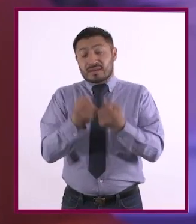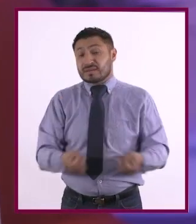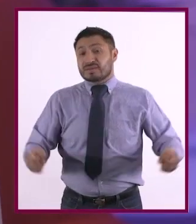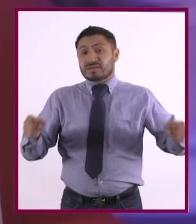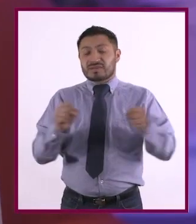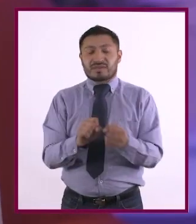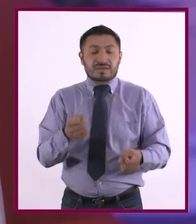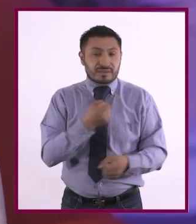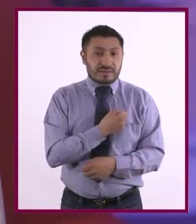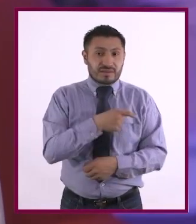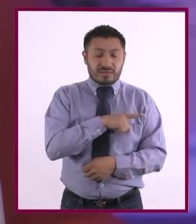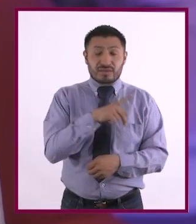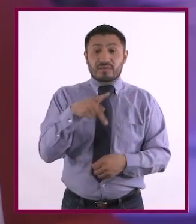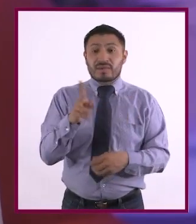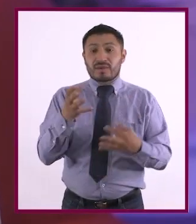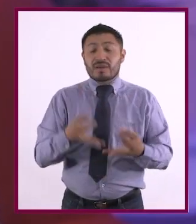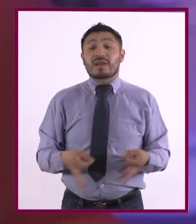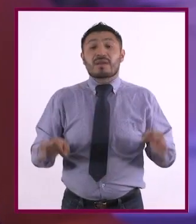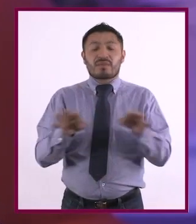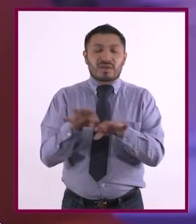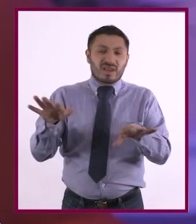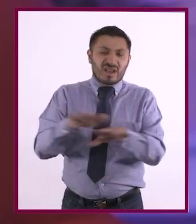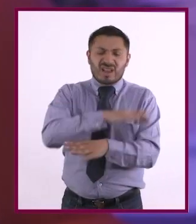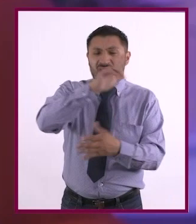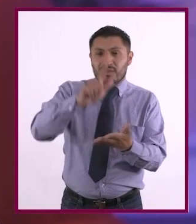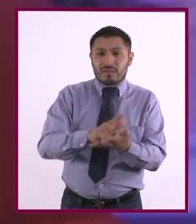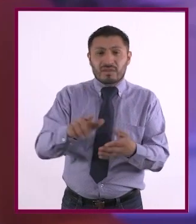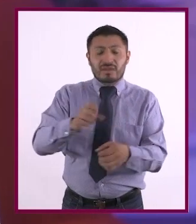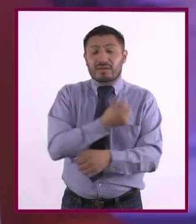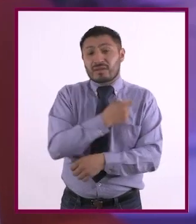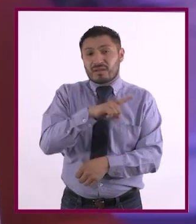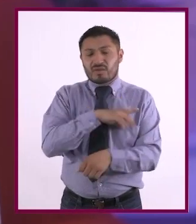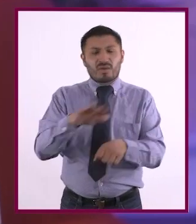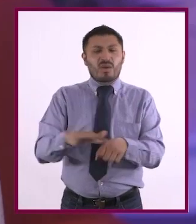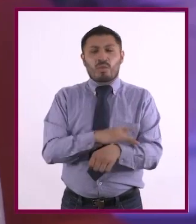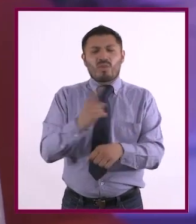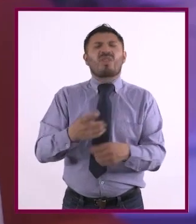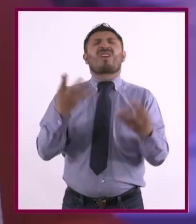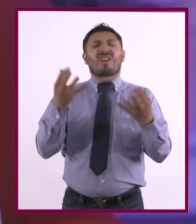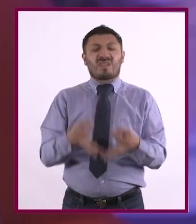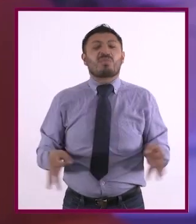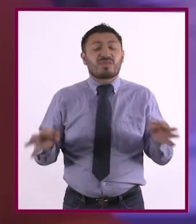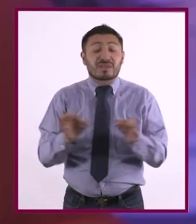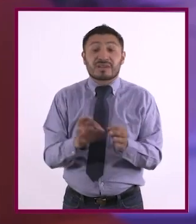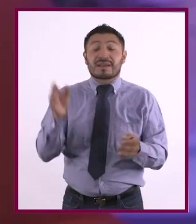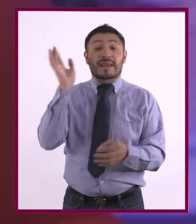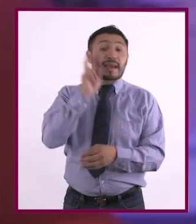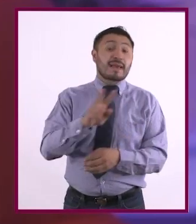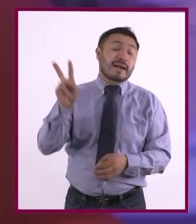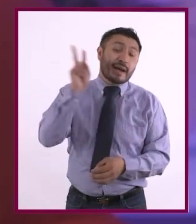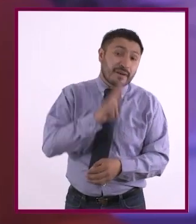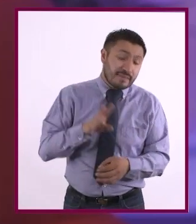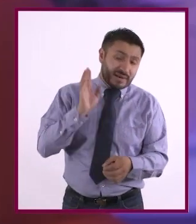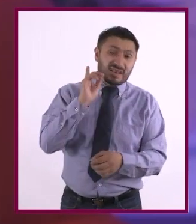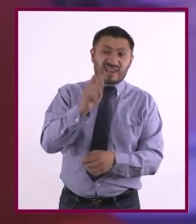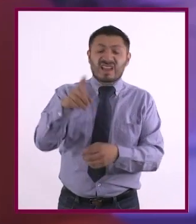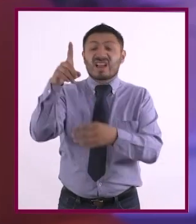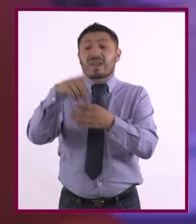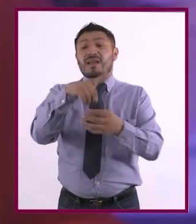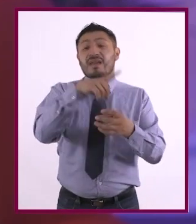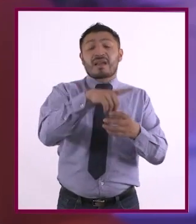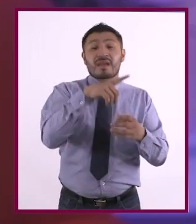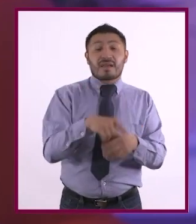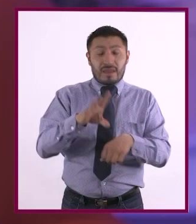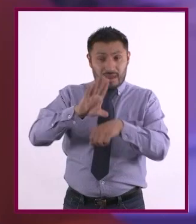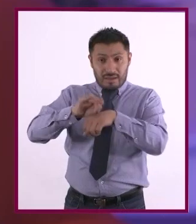¿por qué es tan importante esta pequeña modificación a la ley de la salud? Vamos a averiguar todo lo que implica la donación de órganos y el consentimiento